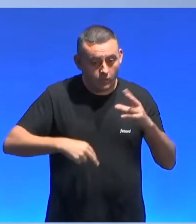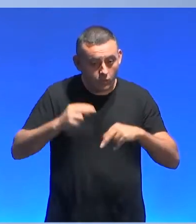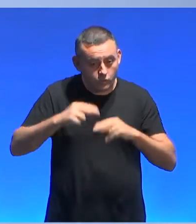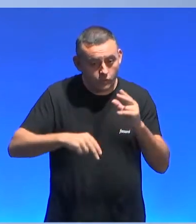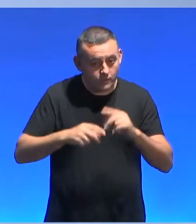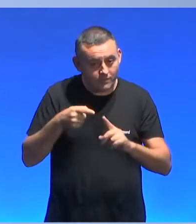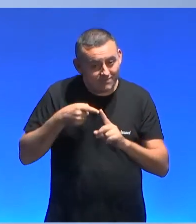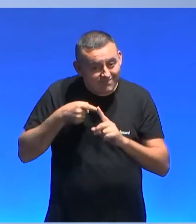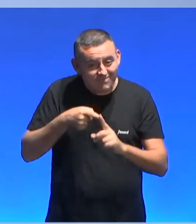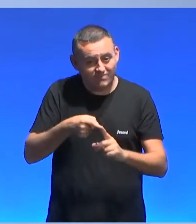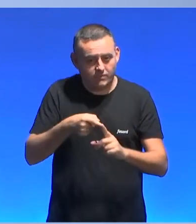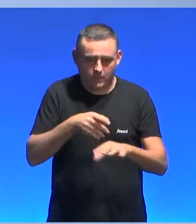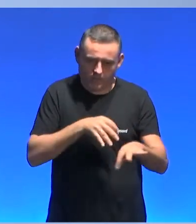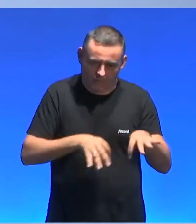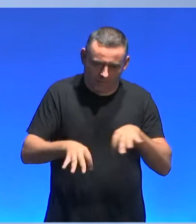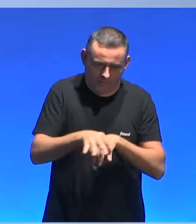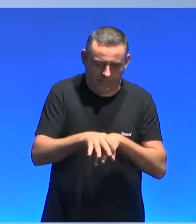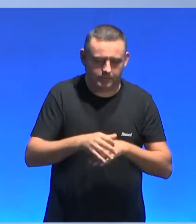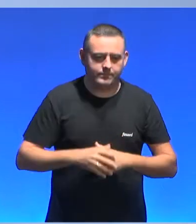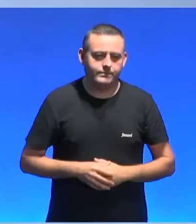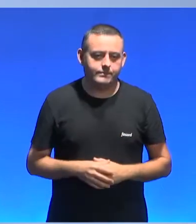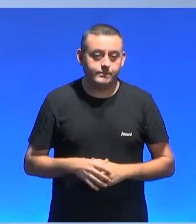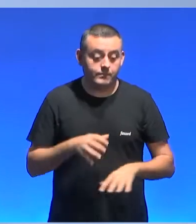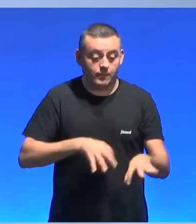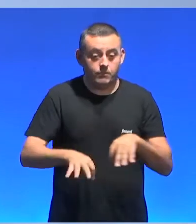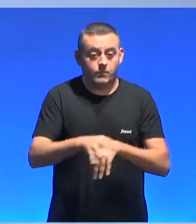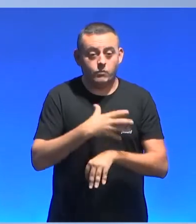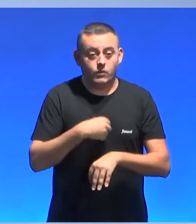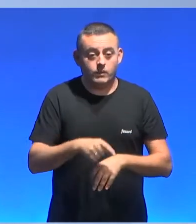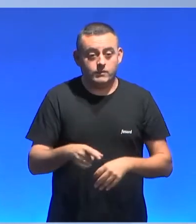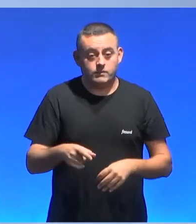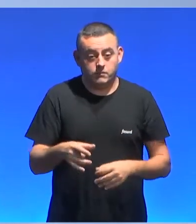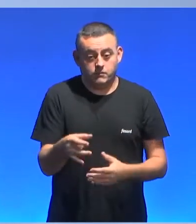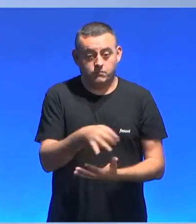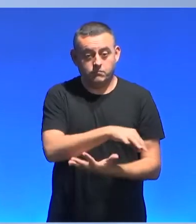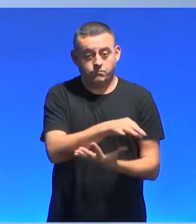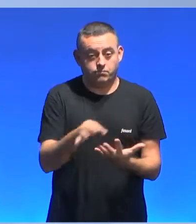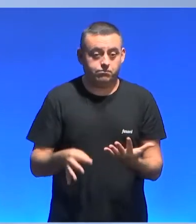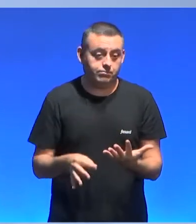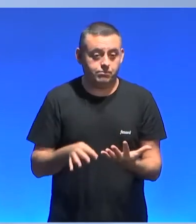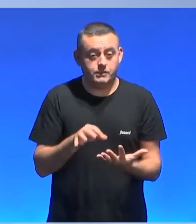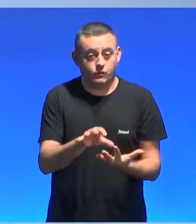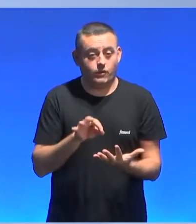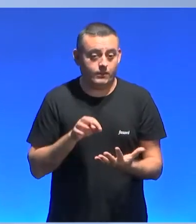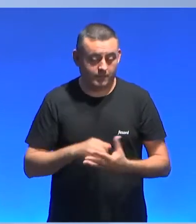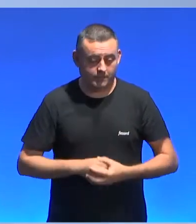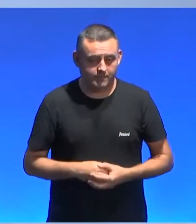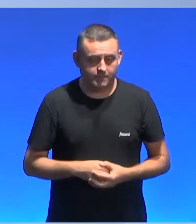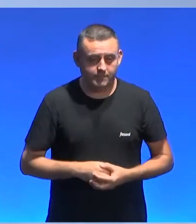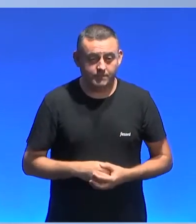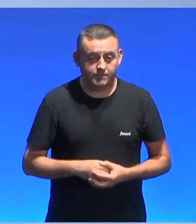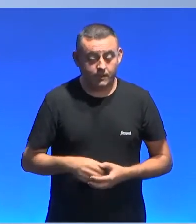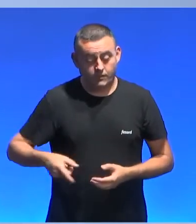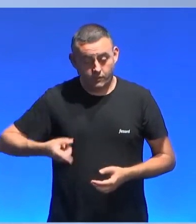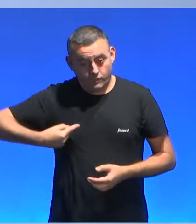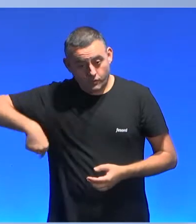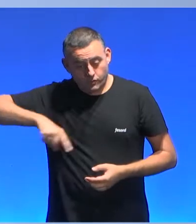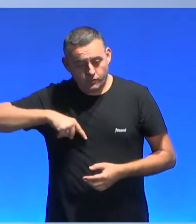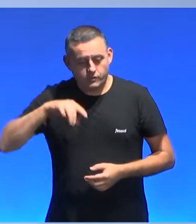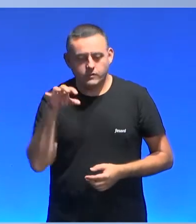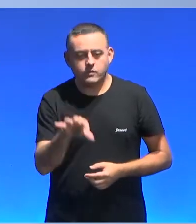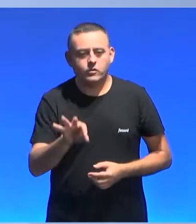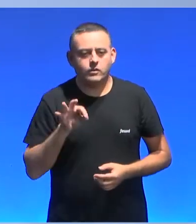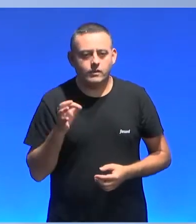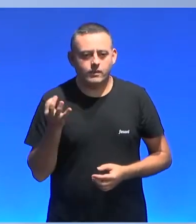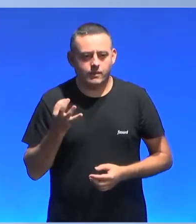Y cambiar el parámetro, bueno, podemos elegir muchos. Y nosotros elegimos los niños, no